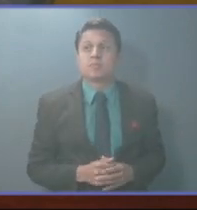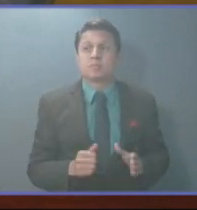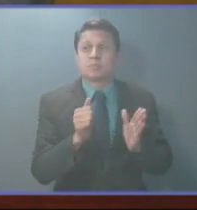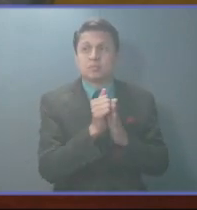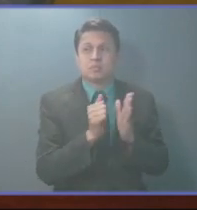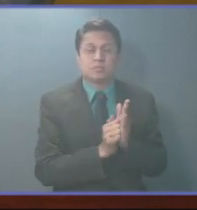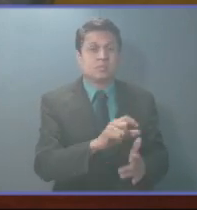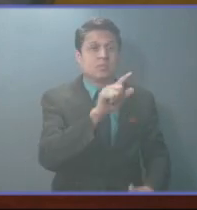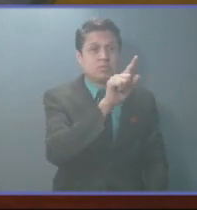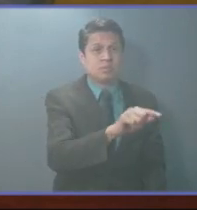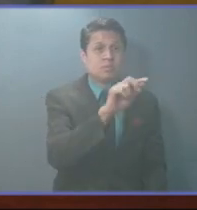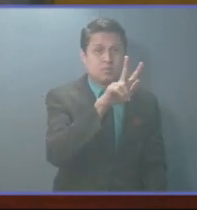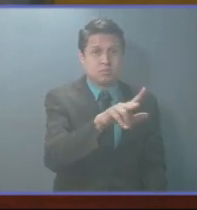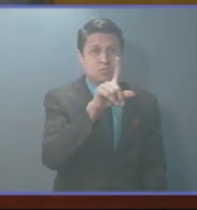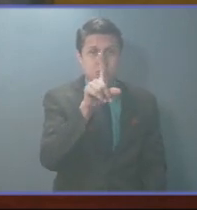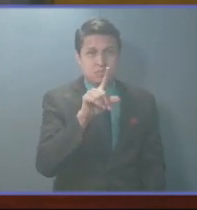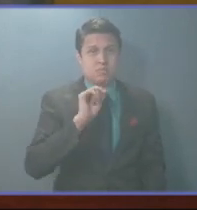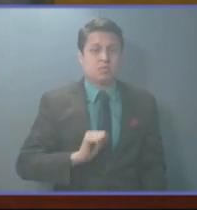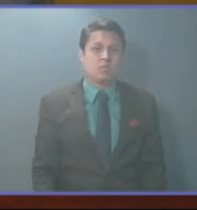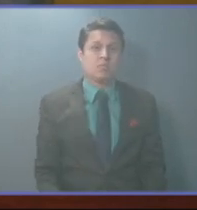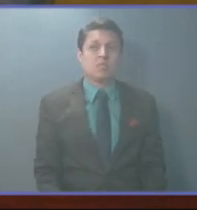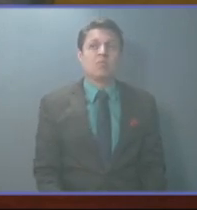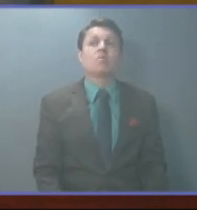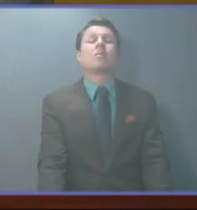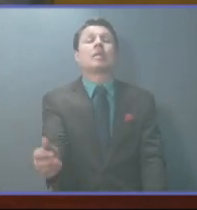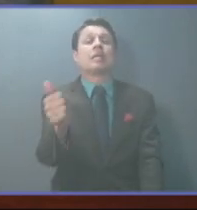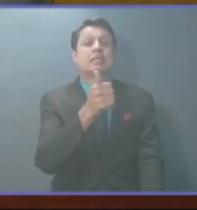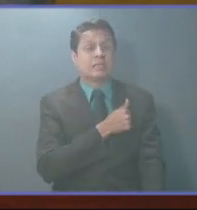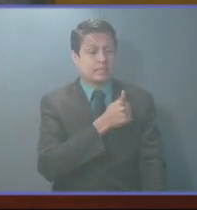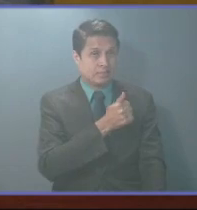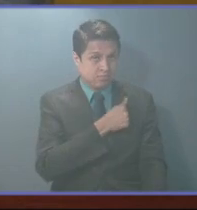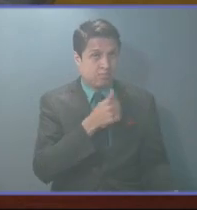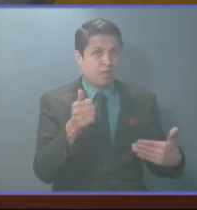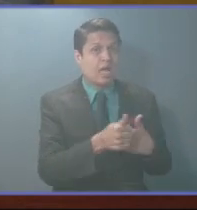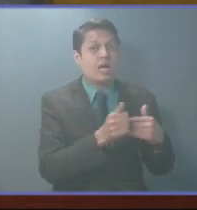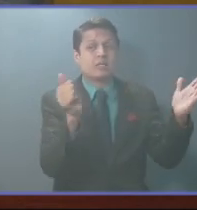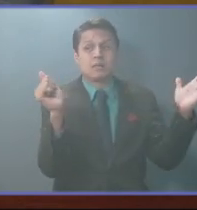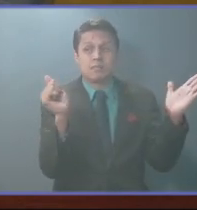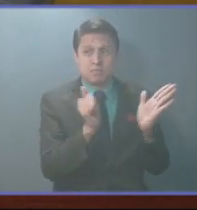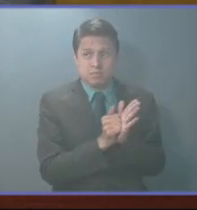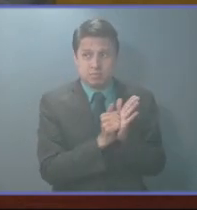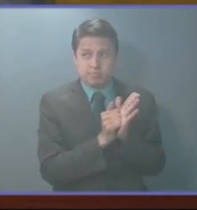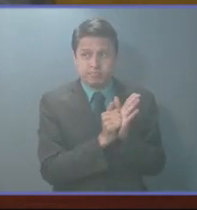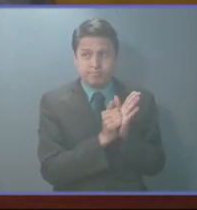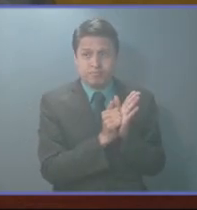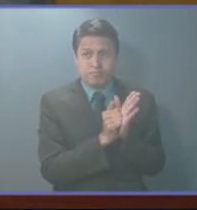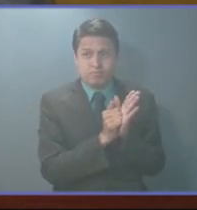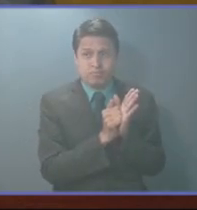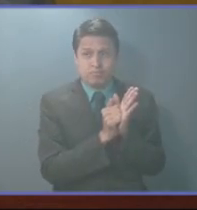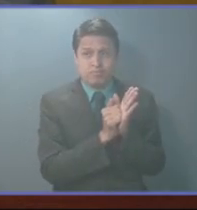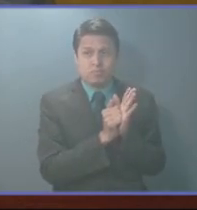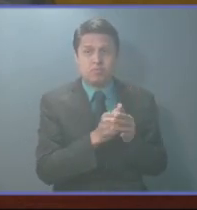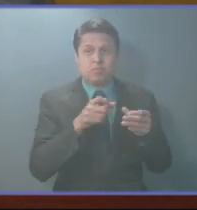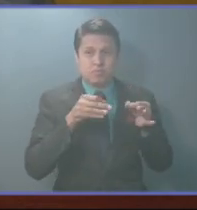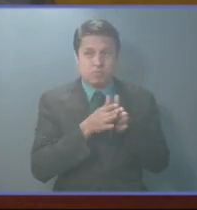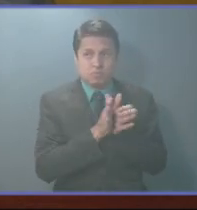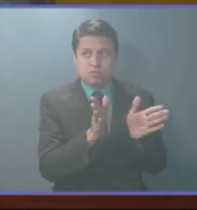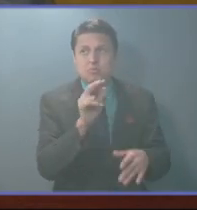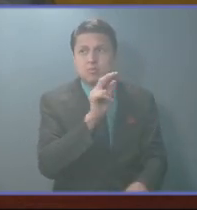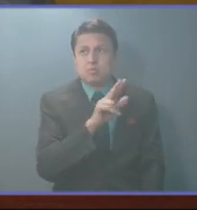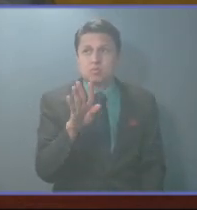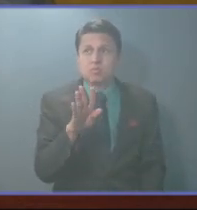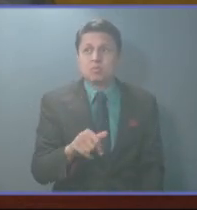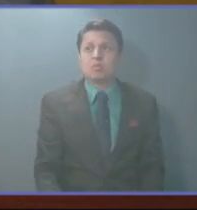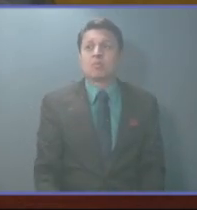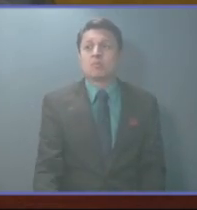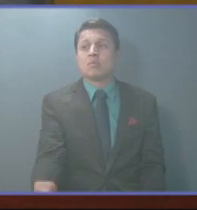Artículo 131. Corresponde a la Asamblea Legislativa. Numeral 34. Interpelar